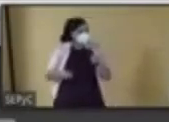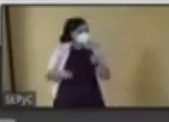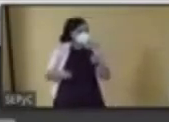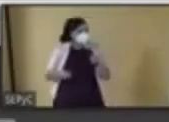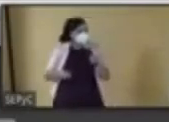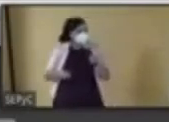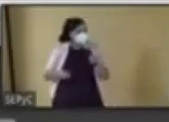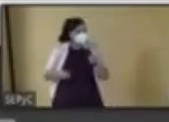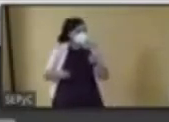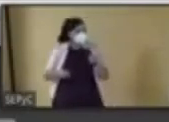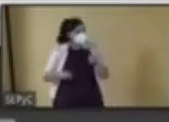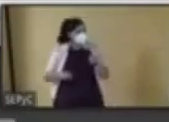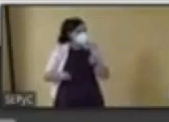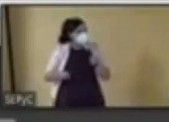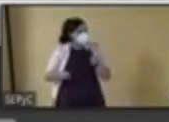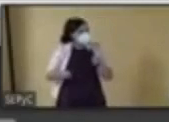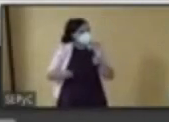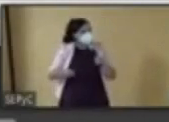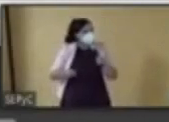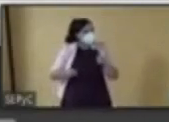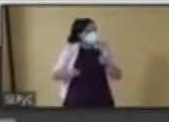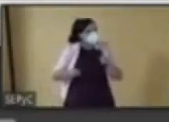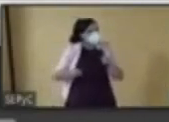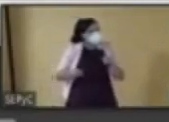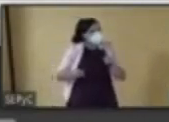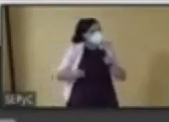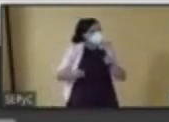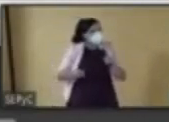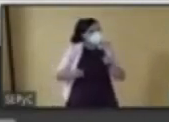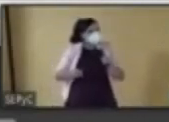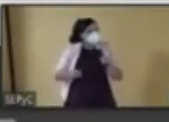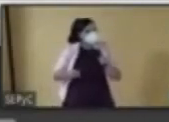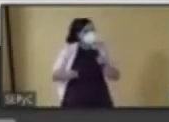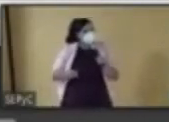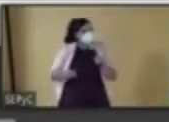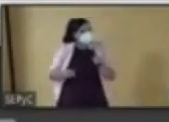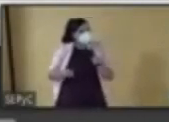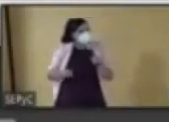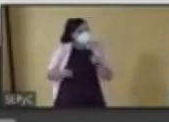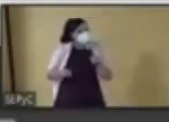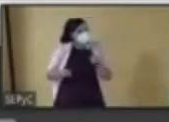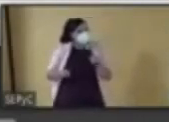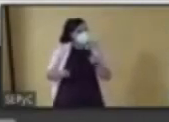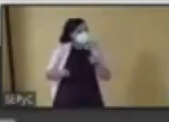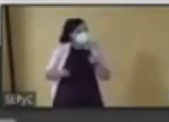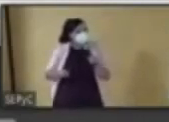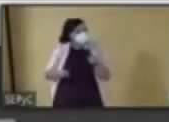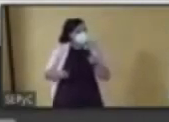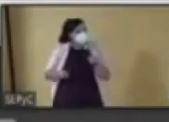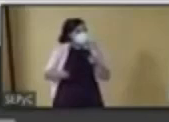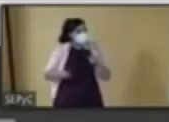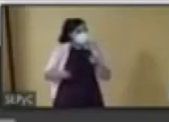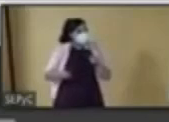caso ninguno, si fue una persona moral, tipo de persona, nombre y RFC.